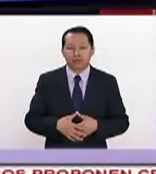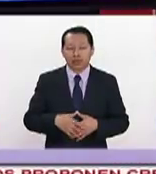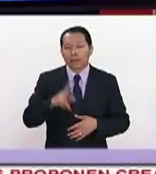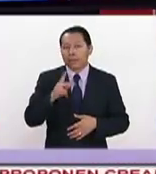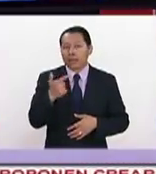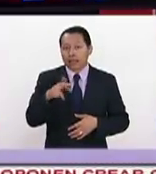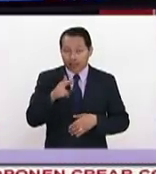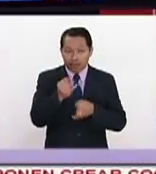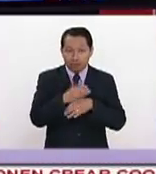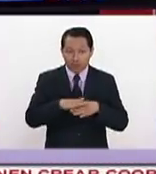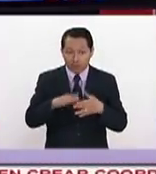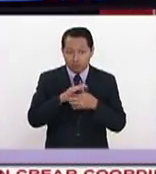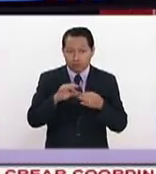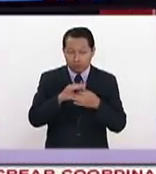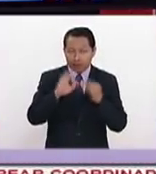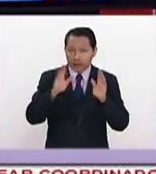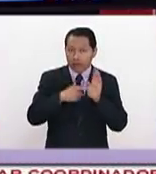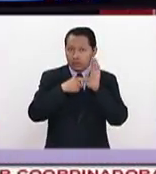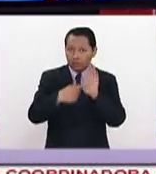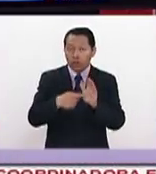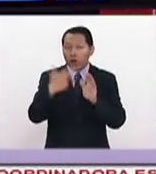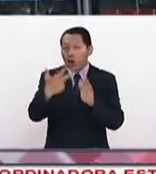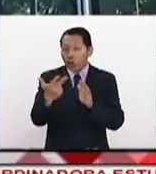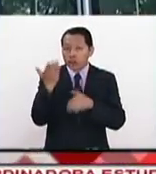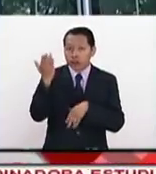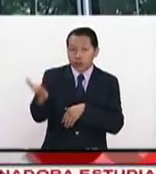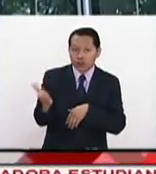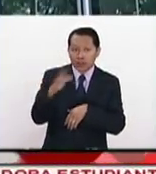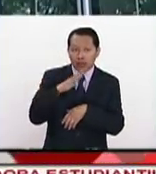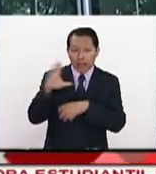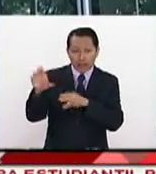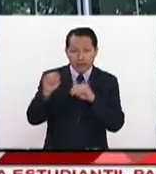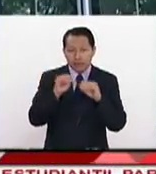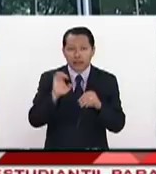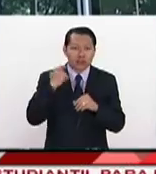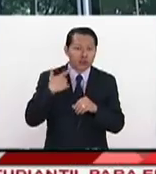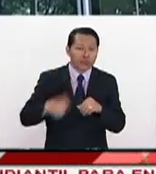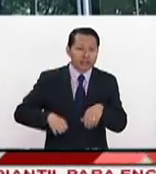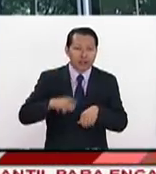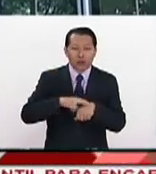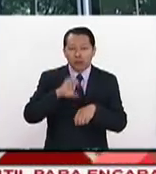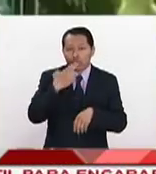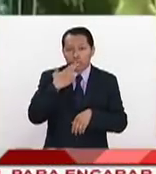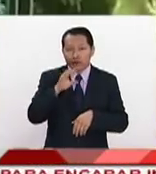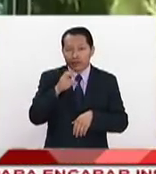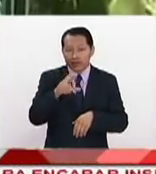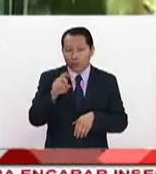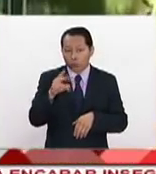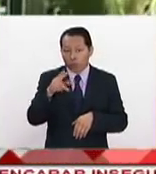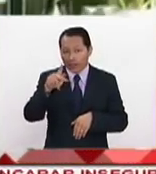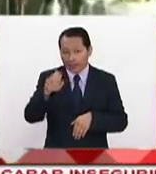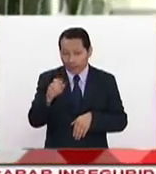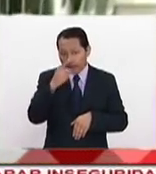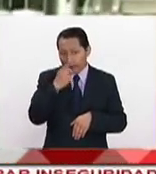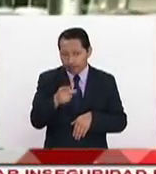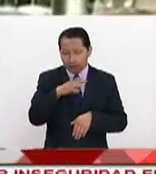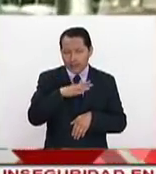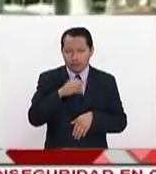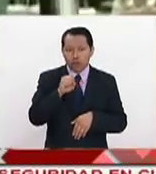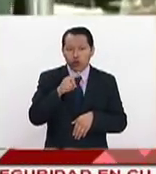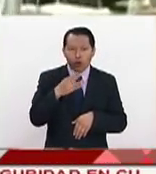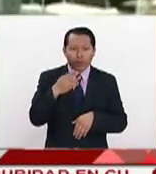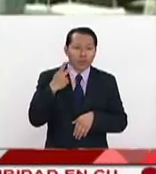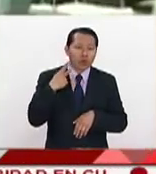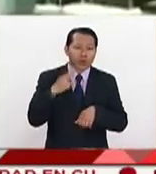La PGR informó que ya presentó 8 peticiones de extradición contra el exgobernador de Chihuahua, César Duarte. Dijo que a través de la